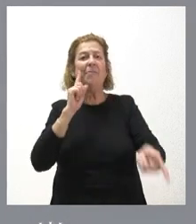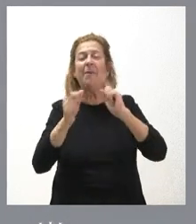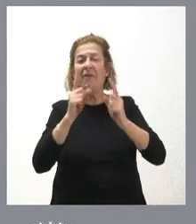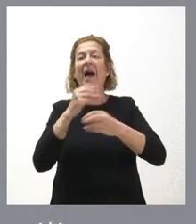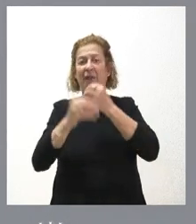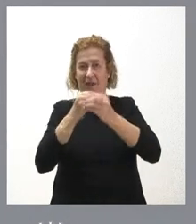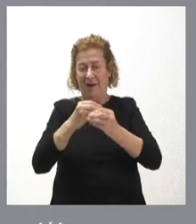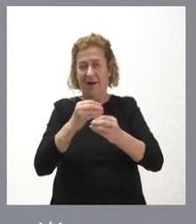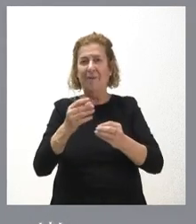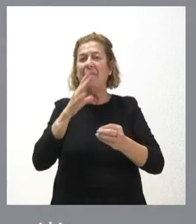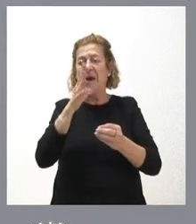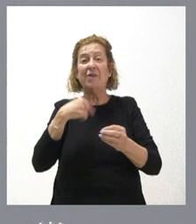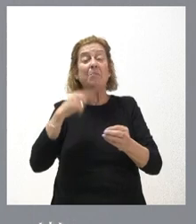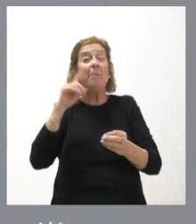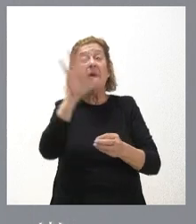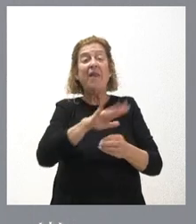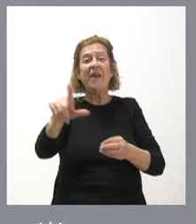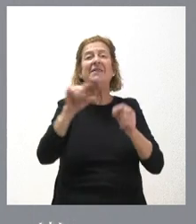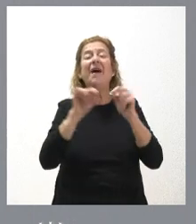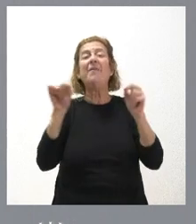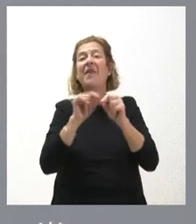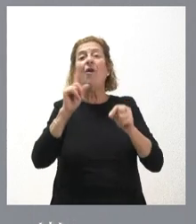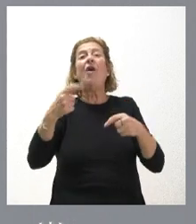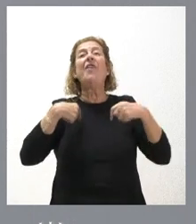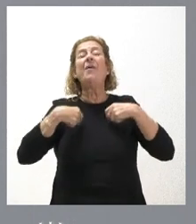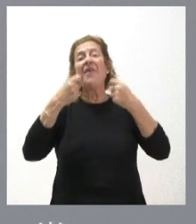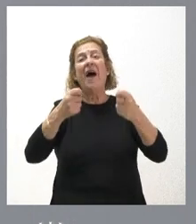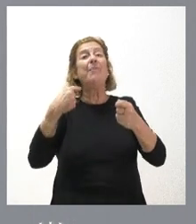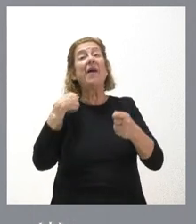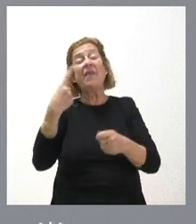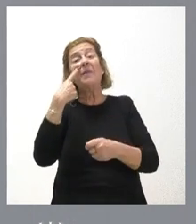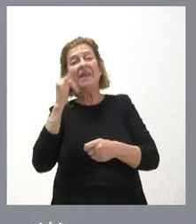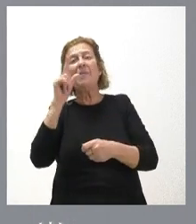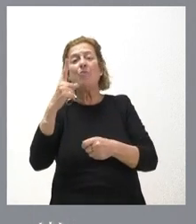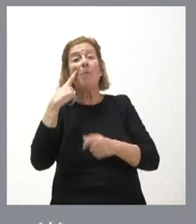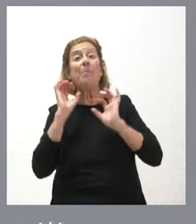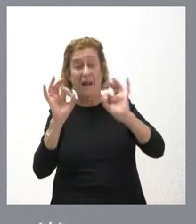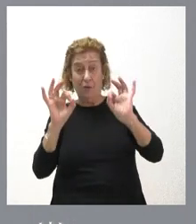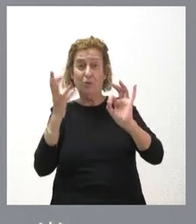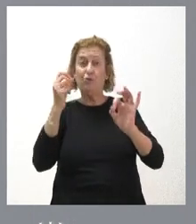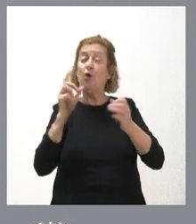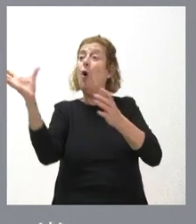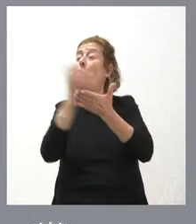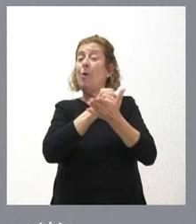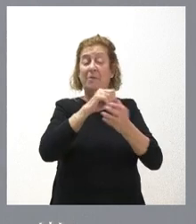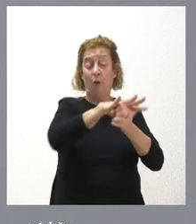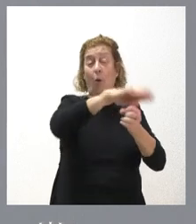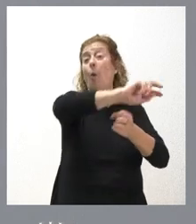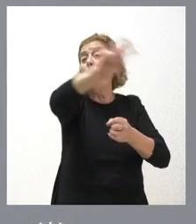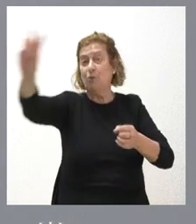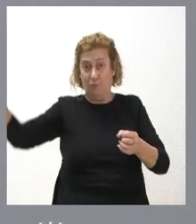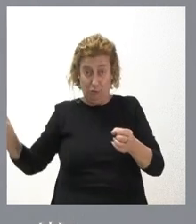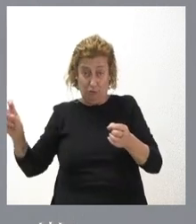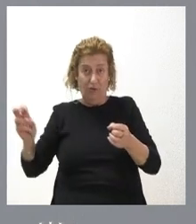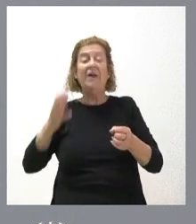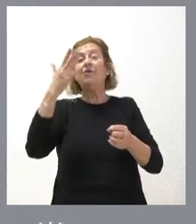llevarse a cabo a nosotros nos parece que esta medida no debe hacernos perder de vista que también hay un riesgo en muchos otros ámbitos de la vida cotidiana y